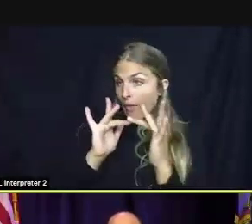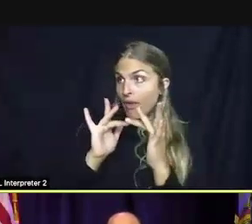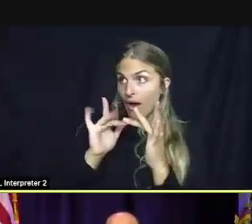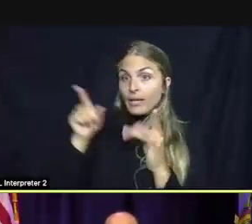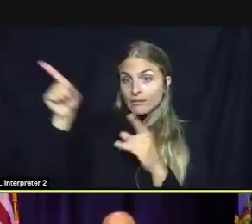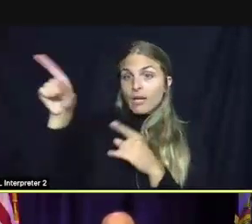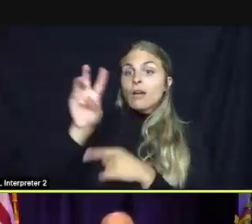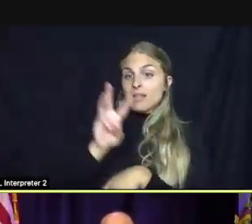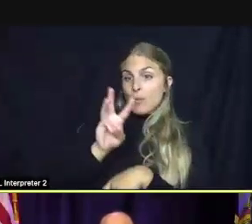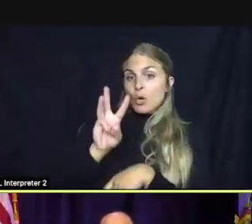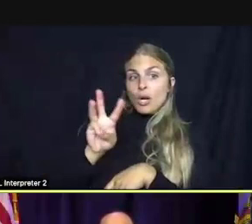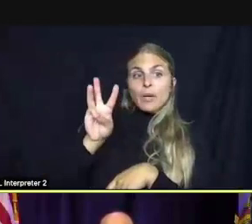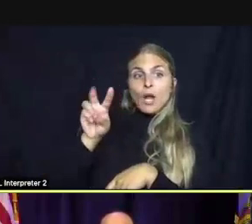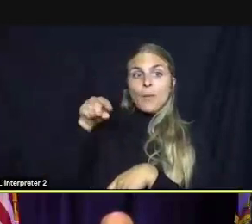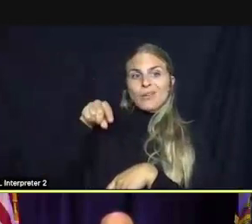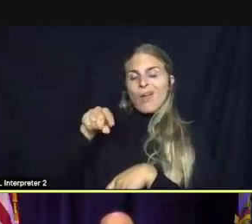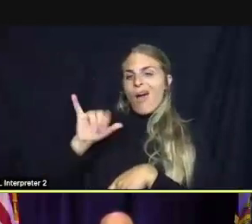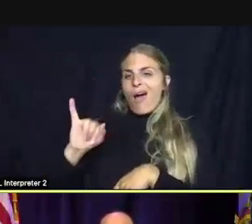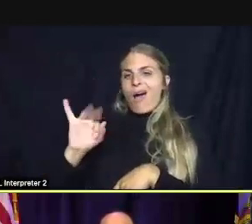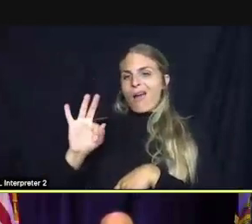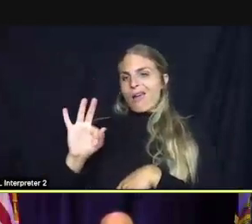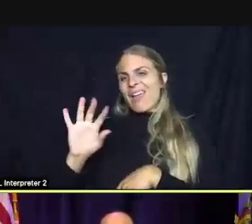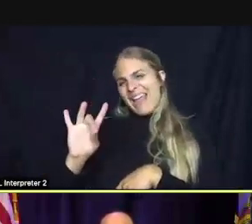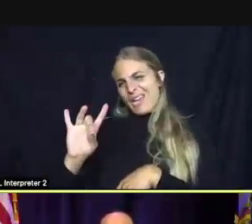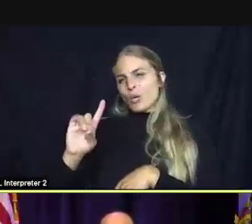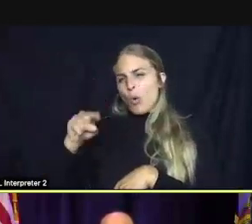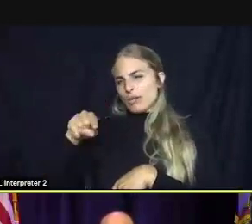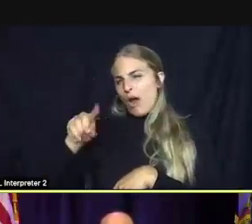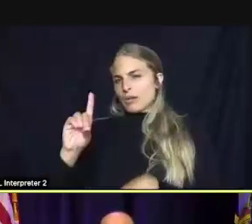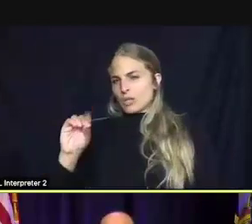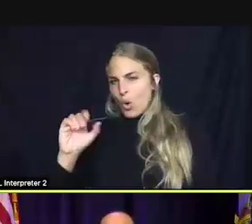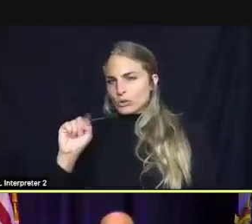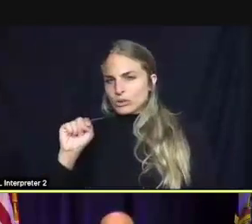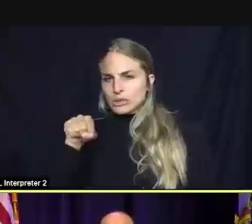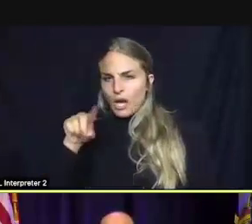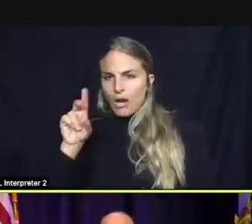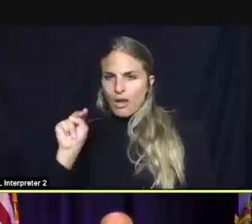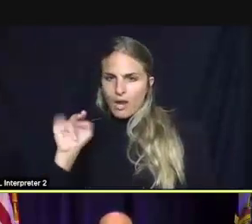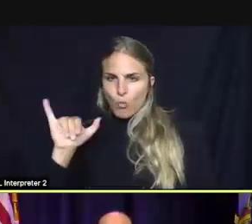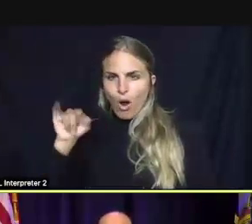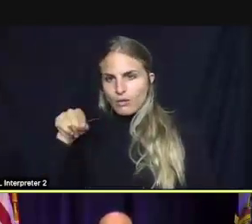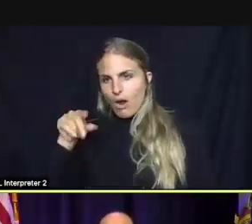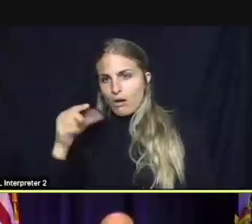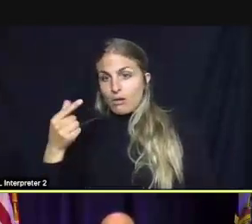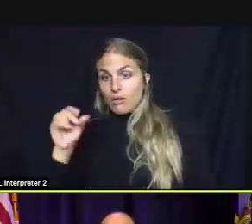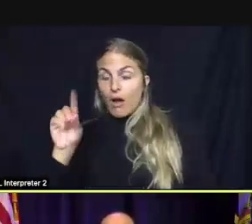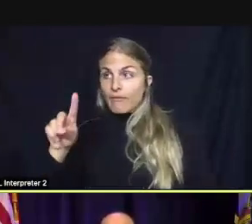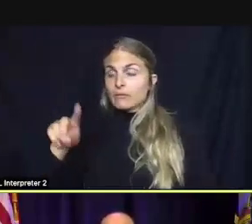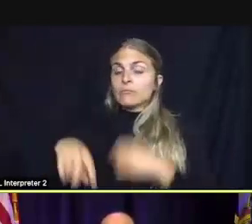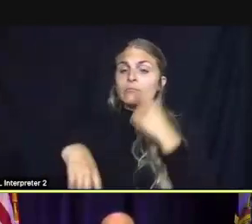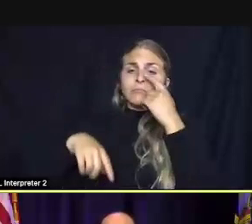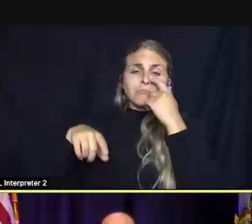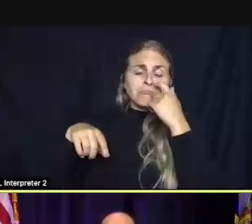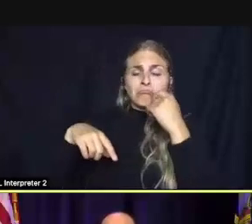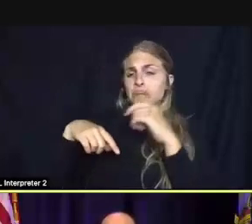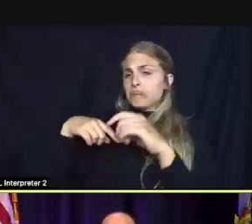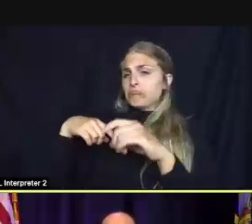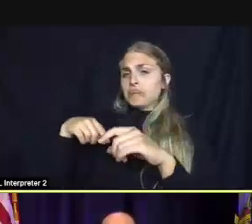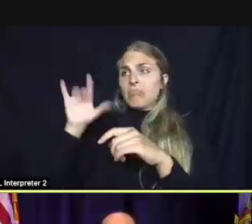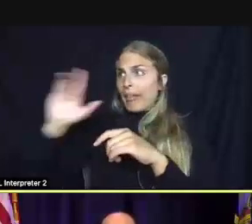York, 12207. El formulario electrónico se puede acceder a través de la página